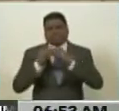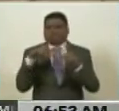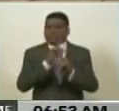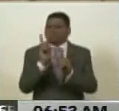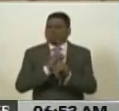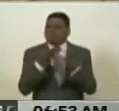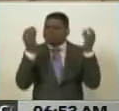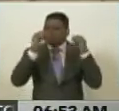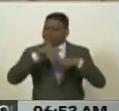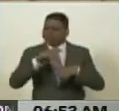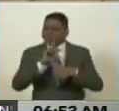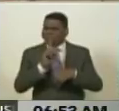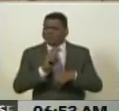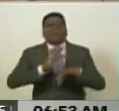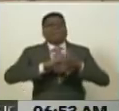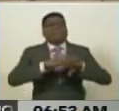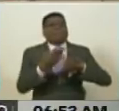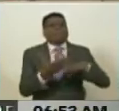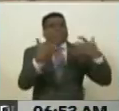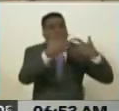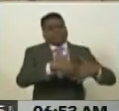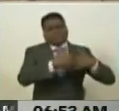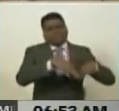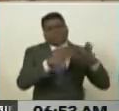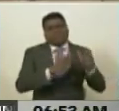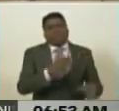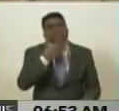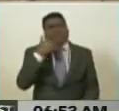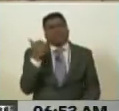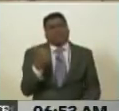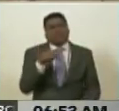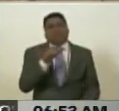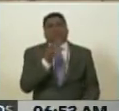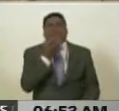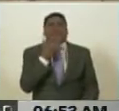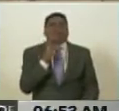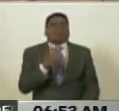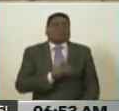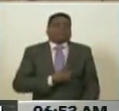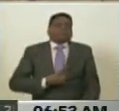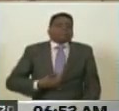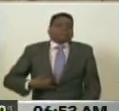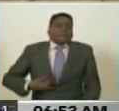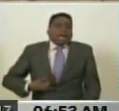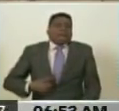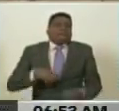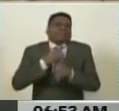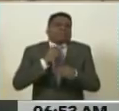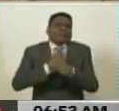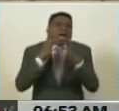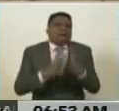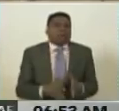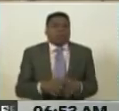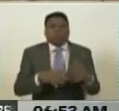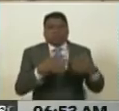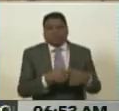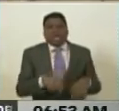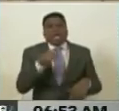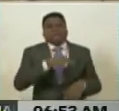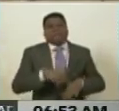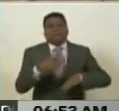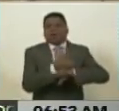para FED Cámara eh lo mejor sería que los trabajadores se murieran de hambre. Pero como Fede Cámaras no gobierna en este país, sino que gobierna un